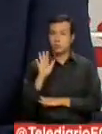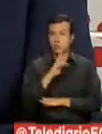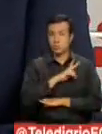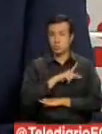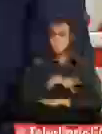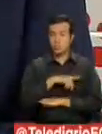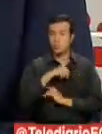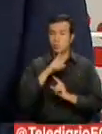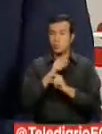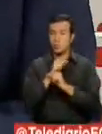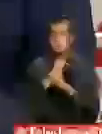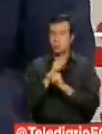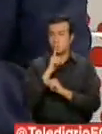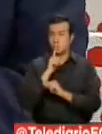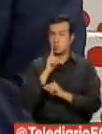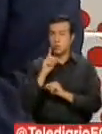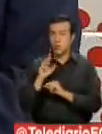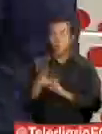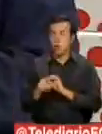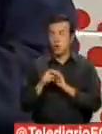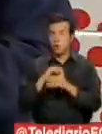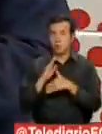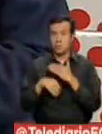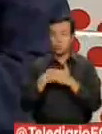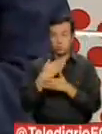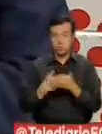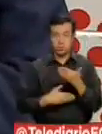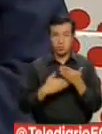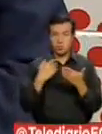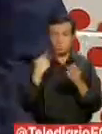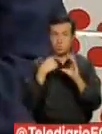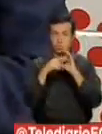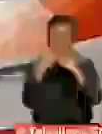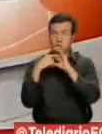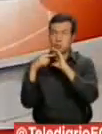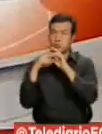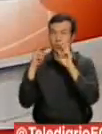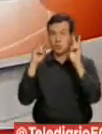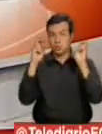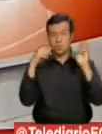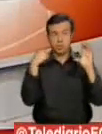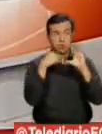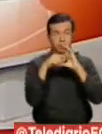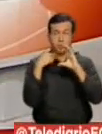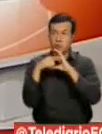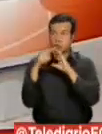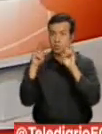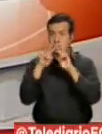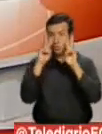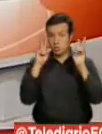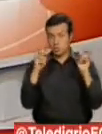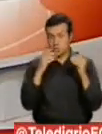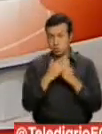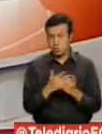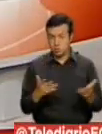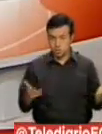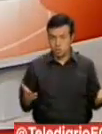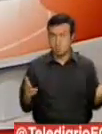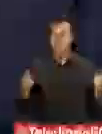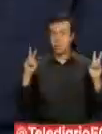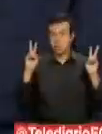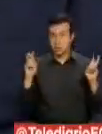fue hackeada. Es decir, que el documento que circuló supuestamente bajo el título del, o bajo